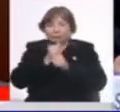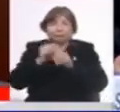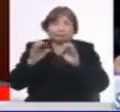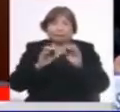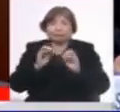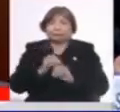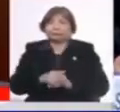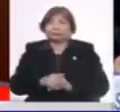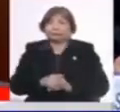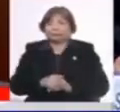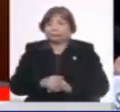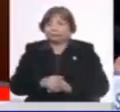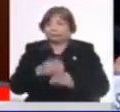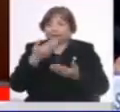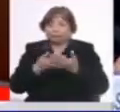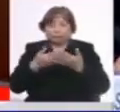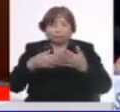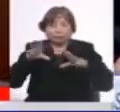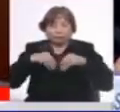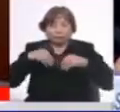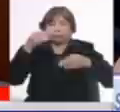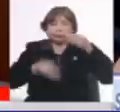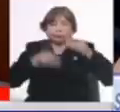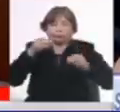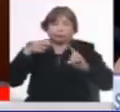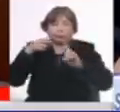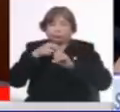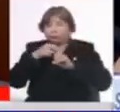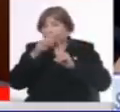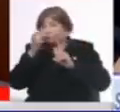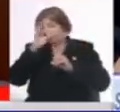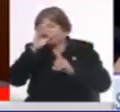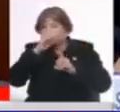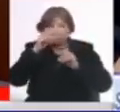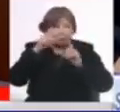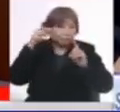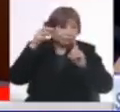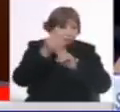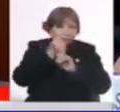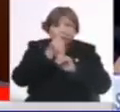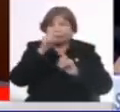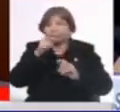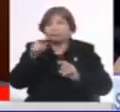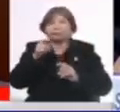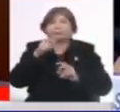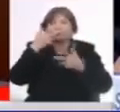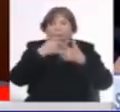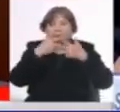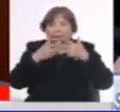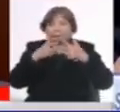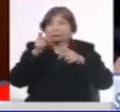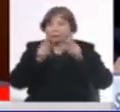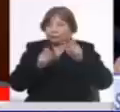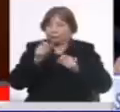viene realizando para el requerimiento de la justicia, ¿no?, para la búsqueda, ubicación y captura de estas tres